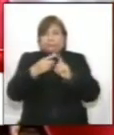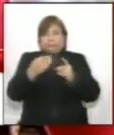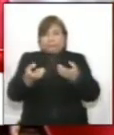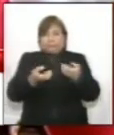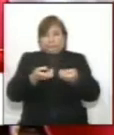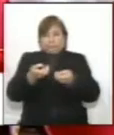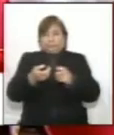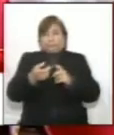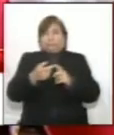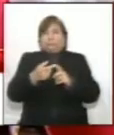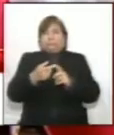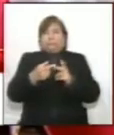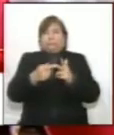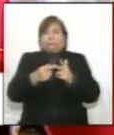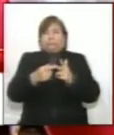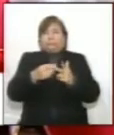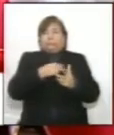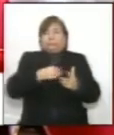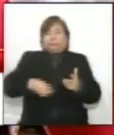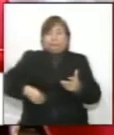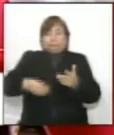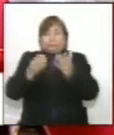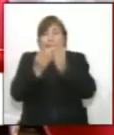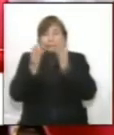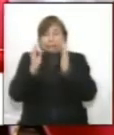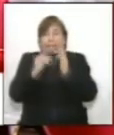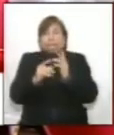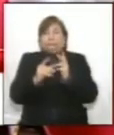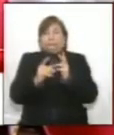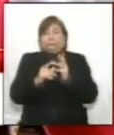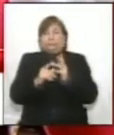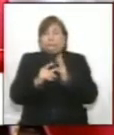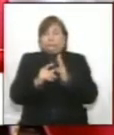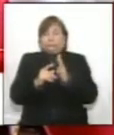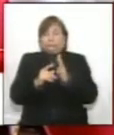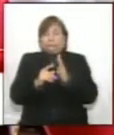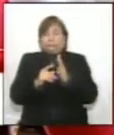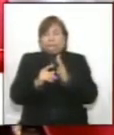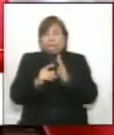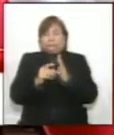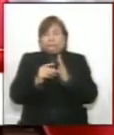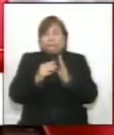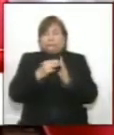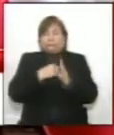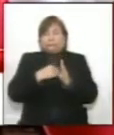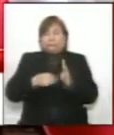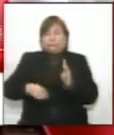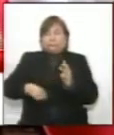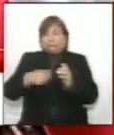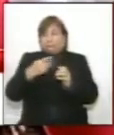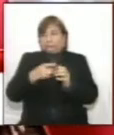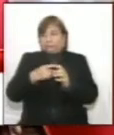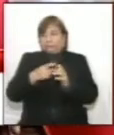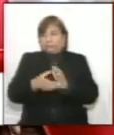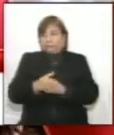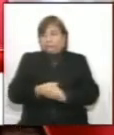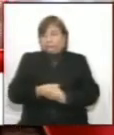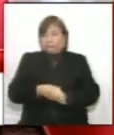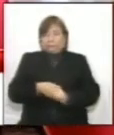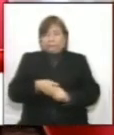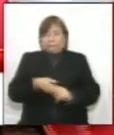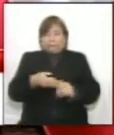Economía, 1 al ministro de Educación, y las otras 2 interpelaciones, no las recuerdo, pero eran 6 interpelaciones, de las